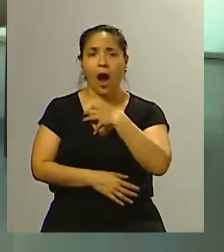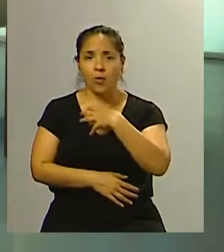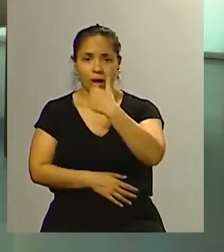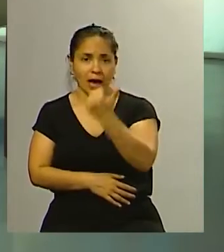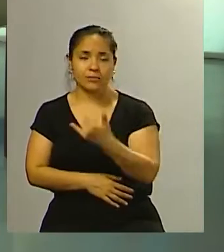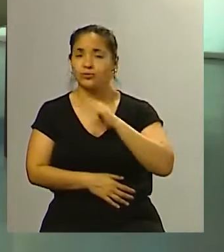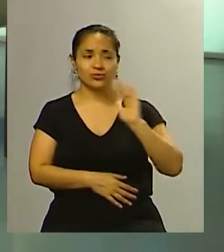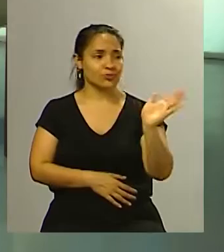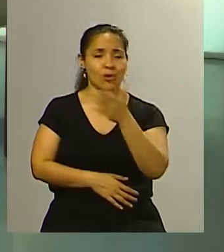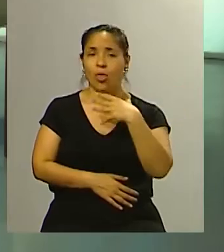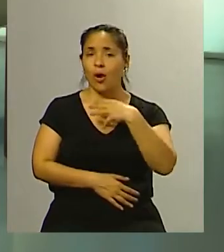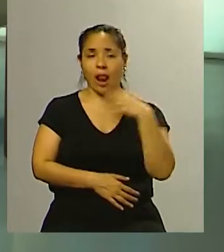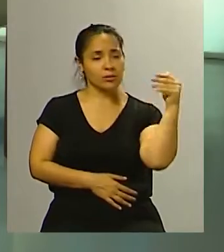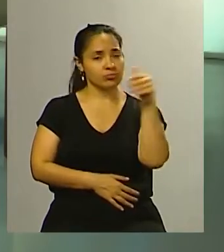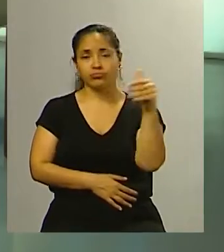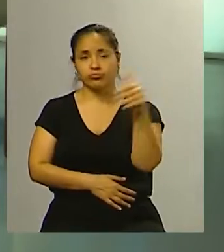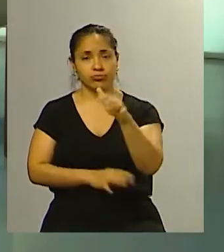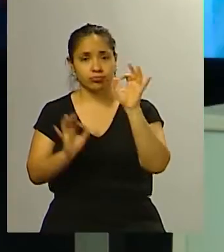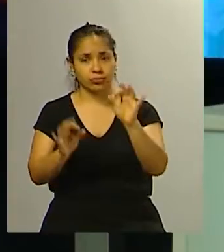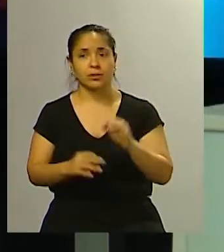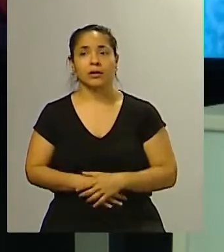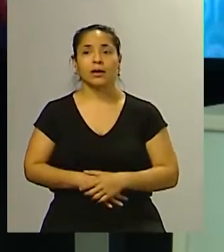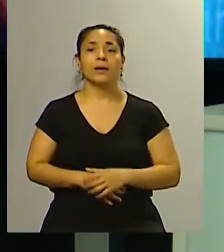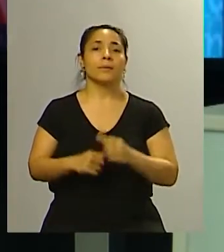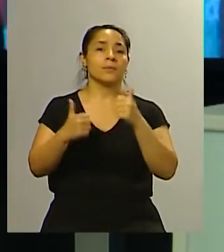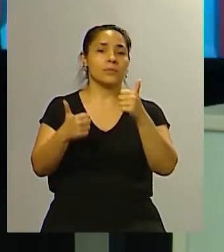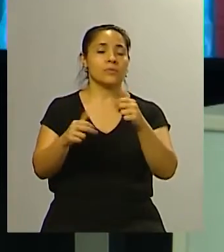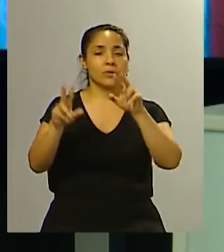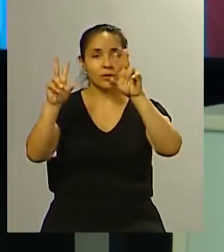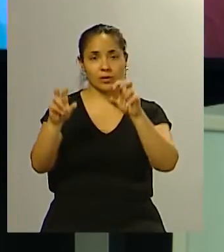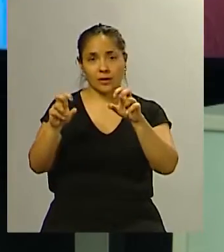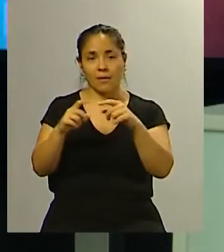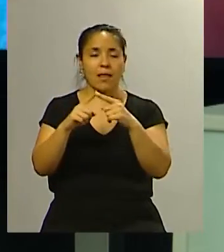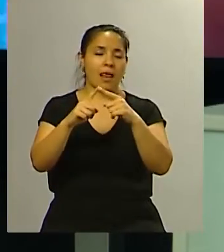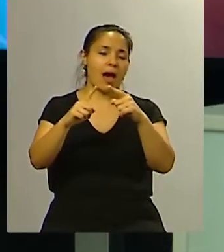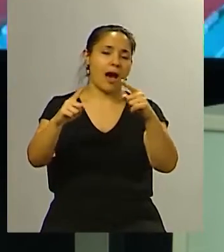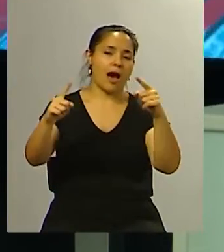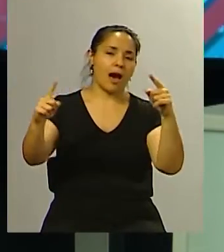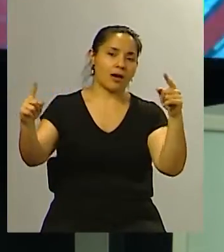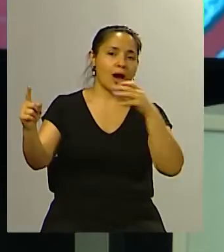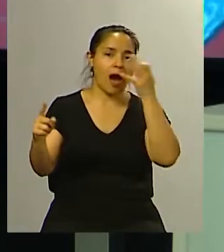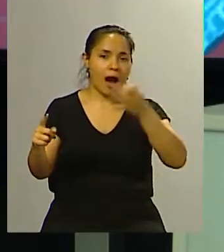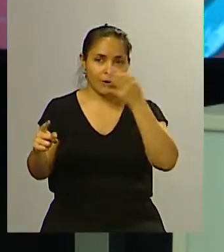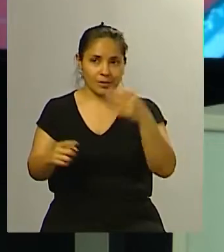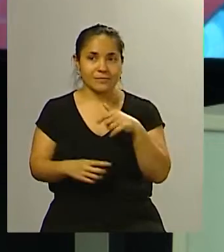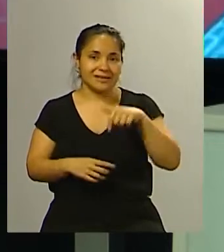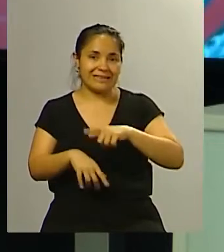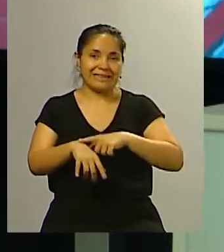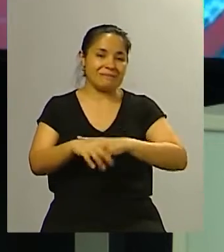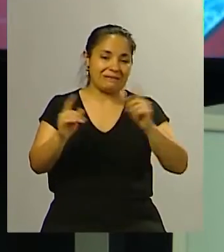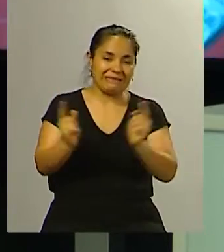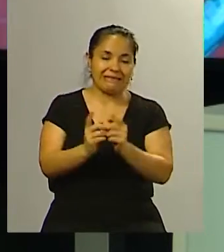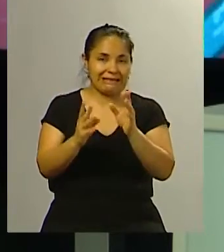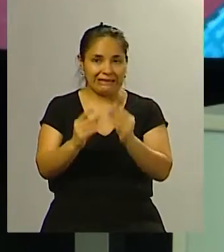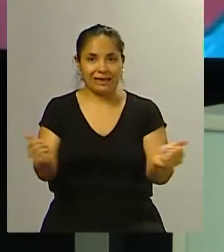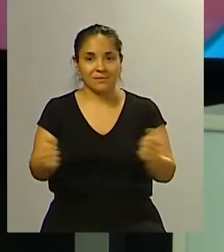nunca. Qué bien, qué bien. Nora, obviamente es un tema muy, muy largo y da para seguir hablando. Nosotros nos hemos quedado sin tiempo, pero bueno,